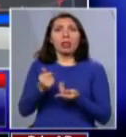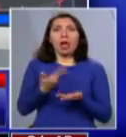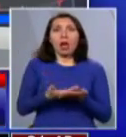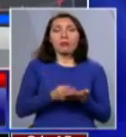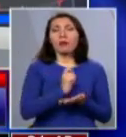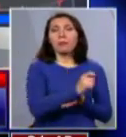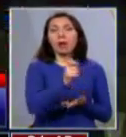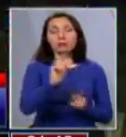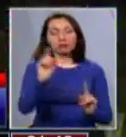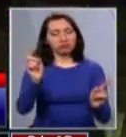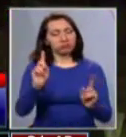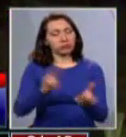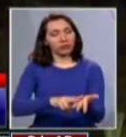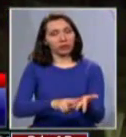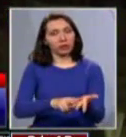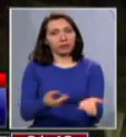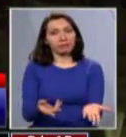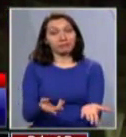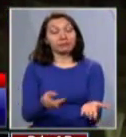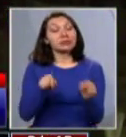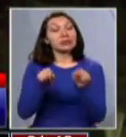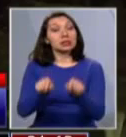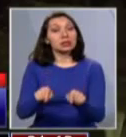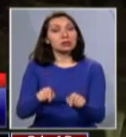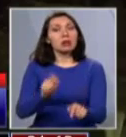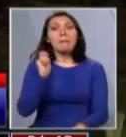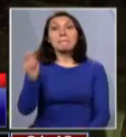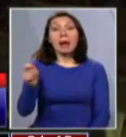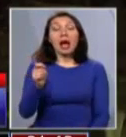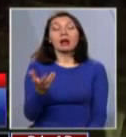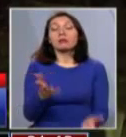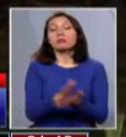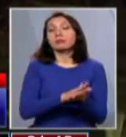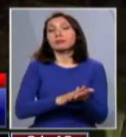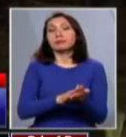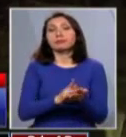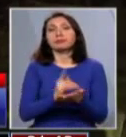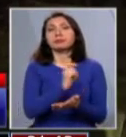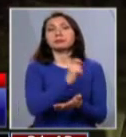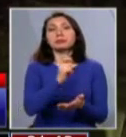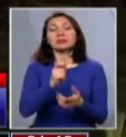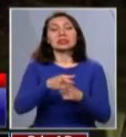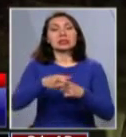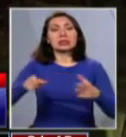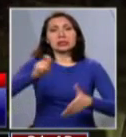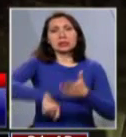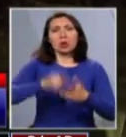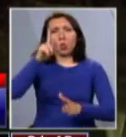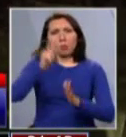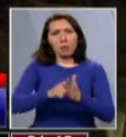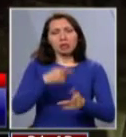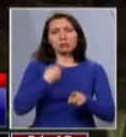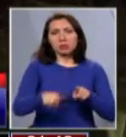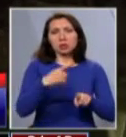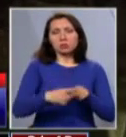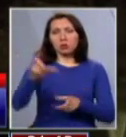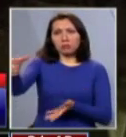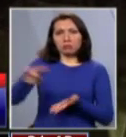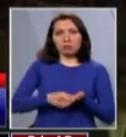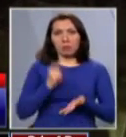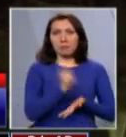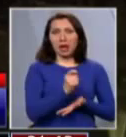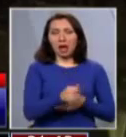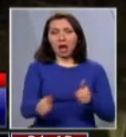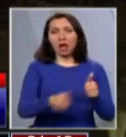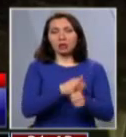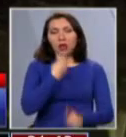porque la verdad es que sé que existe que se pague no es cierto mediante cheque todos los meses o que se le pague mediante una